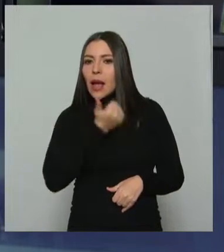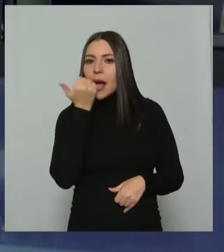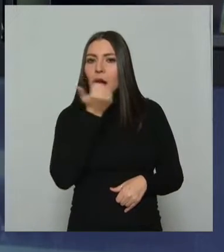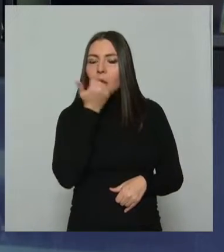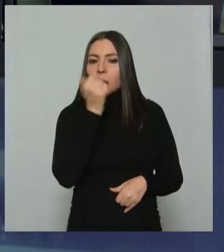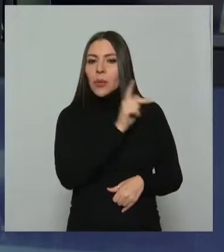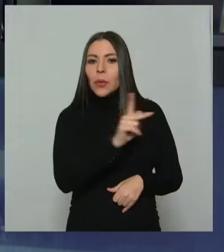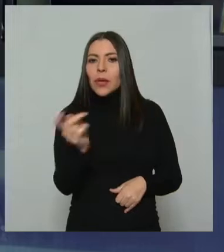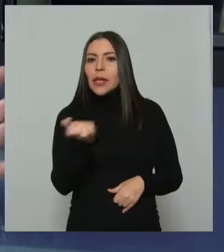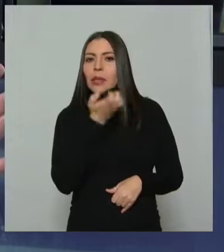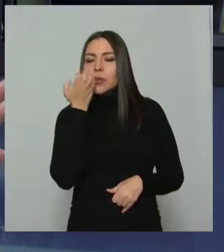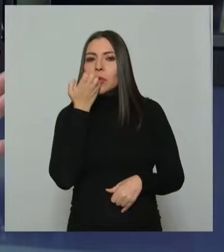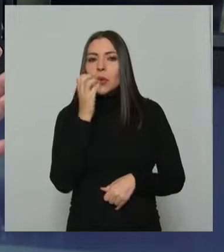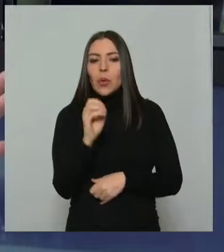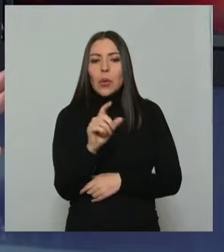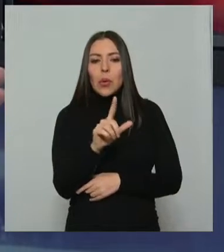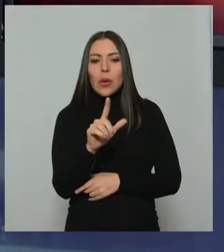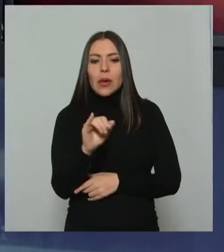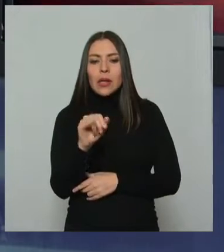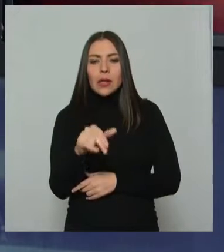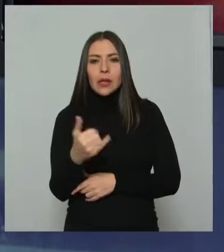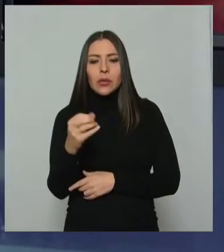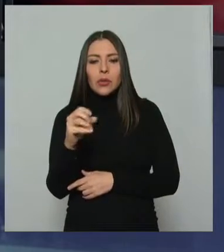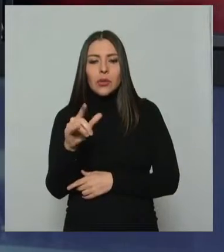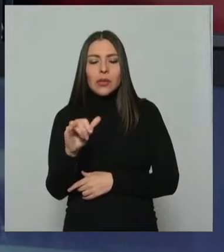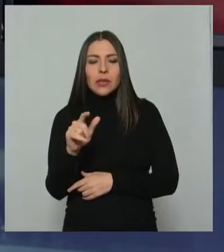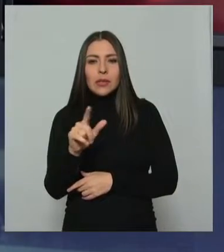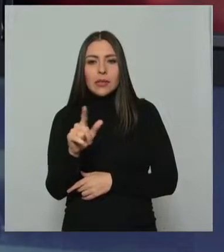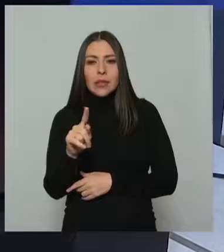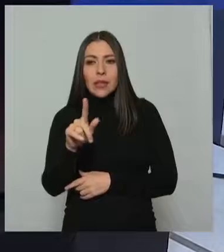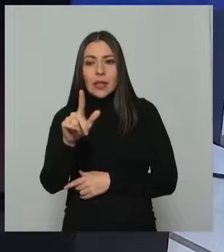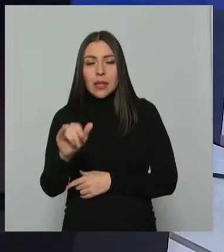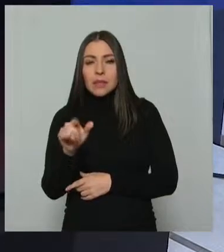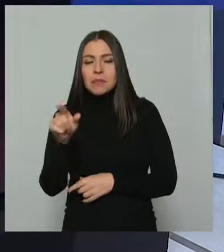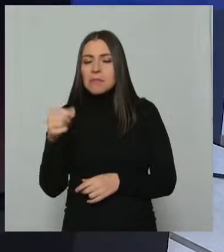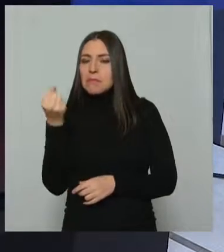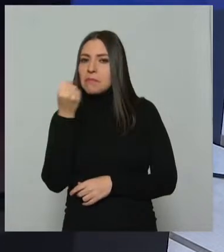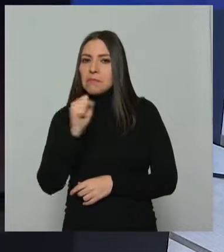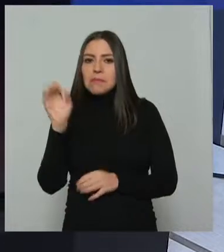y es excelente, claro. Es un excelente director.